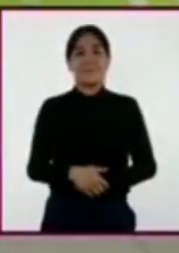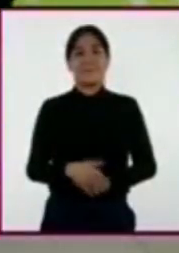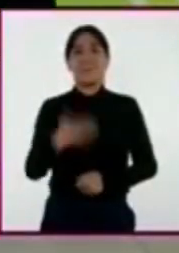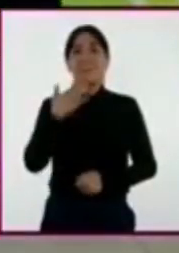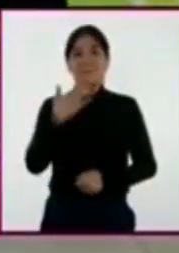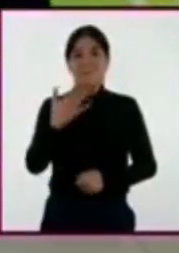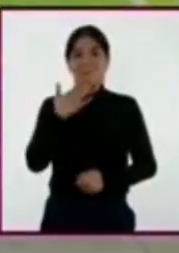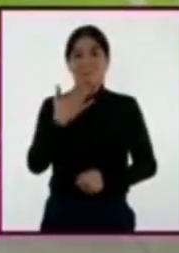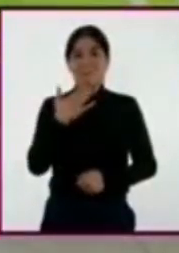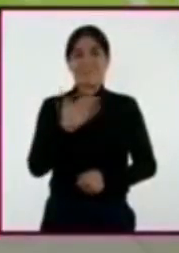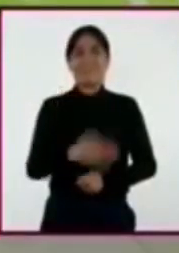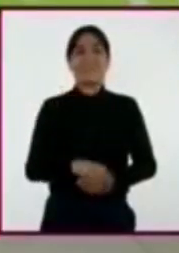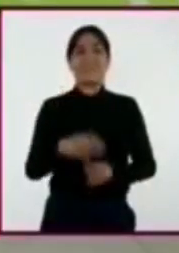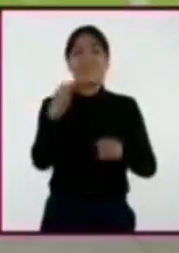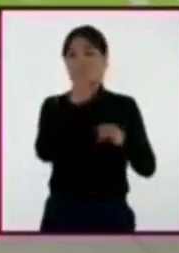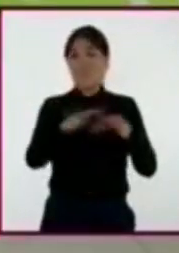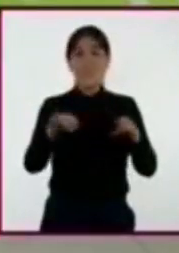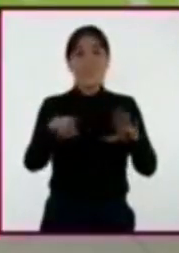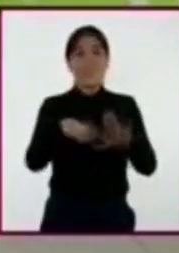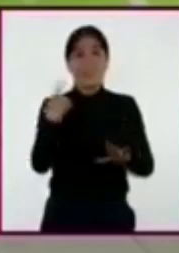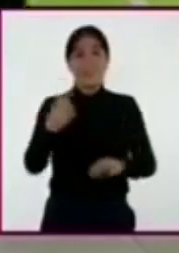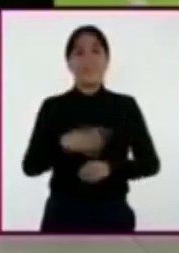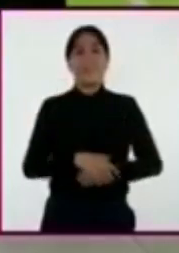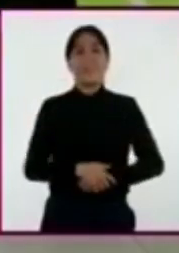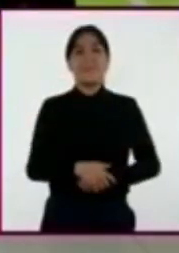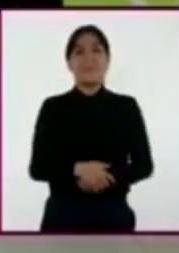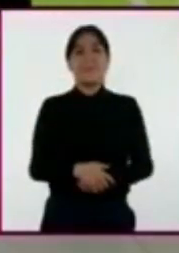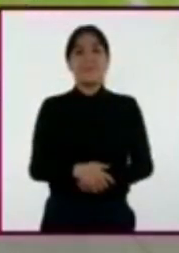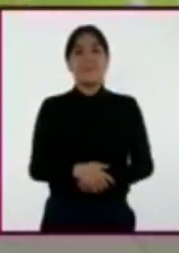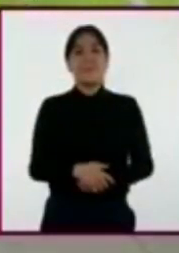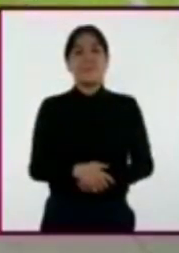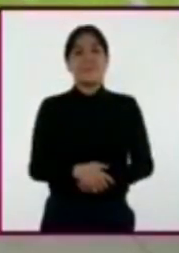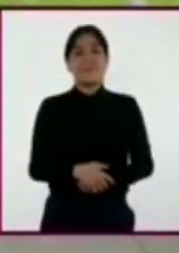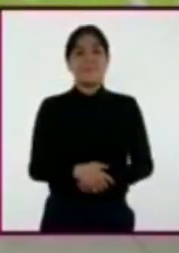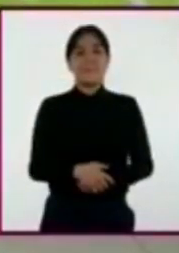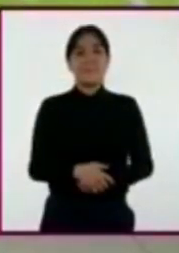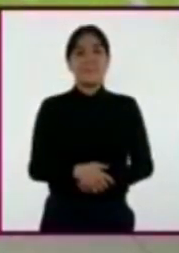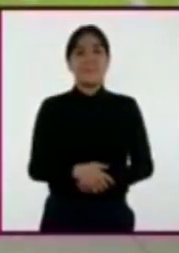Bien. Muy bien. Última vez.